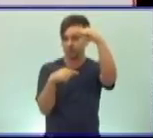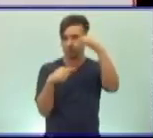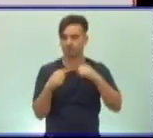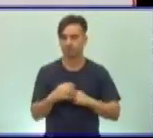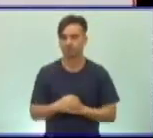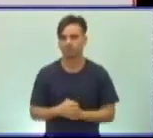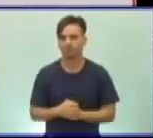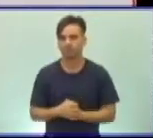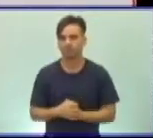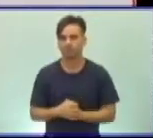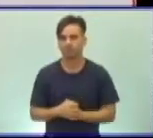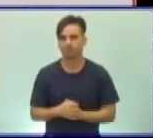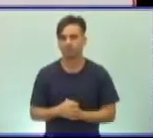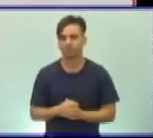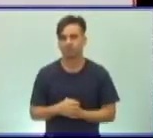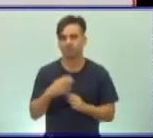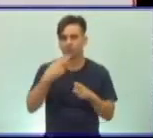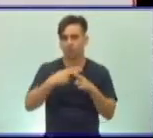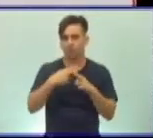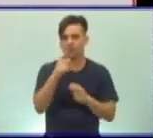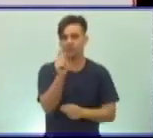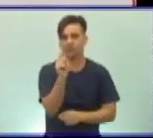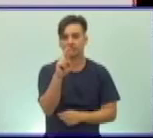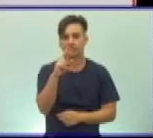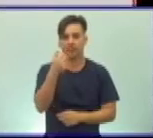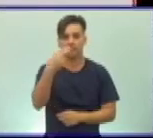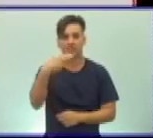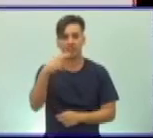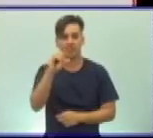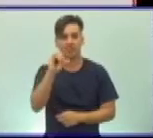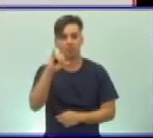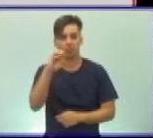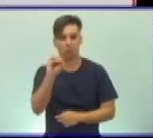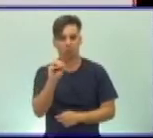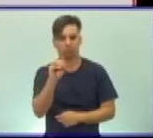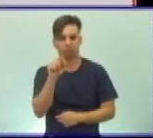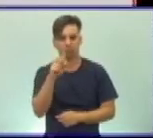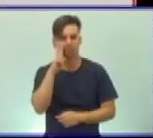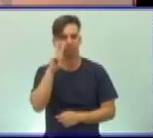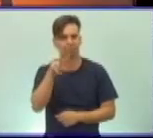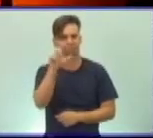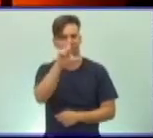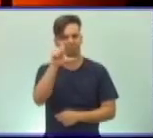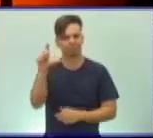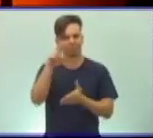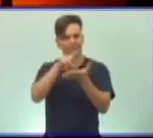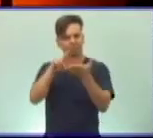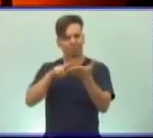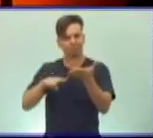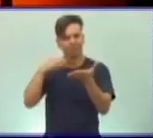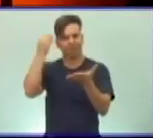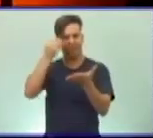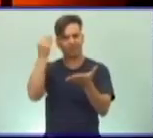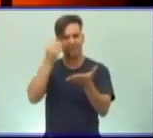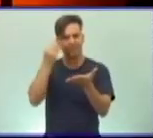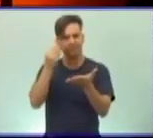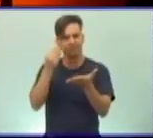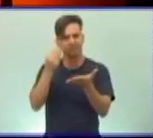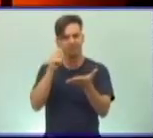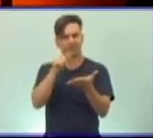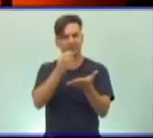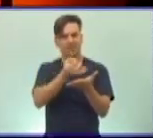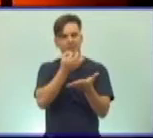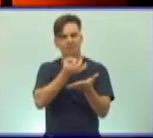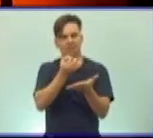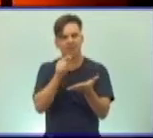nuestro ejercicio, pues vamos a remitirnos allí al texto y vamos a leer lo que dice el texto de nuestro ejercicio. Y allí nos